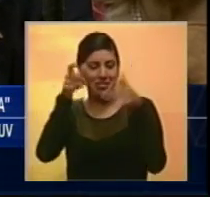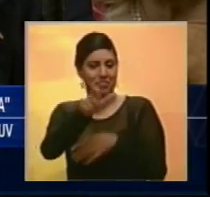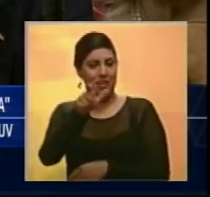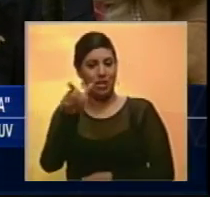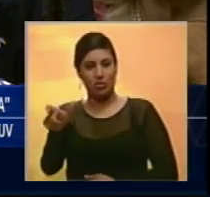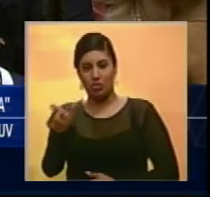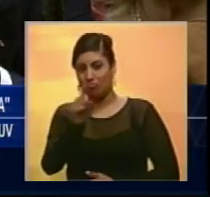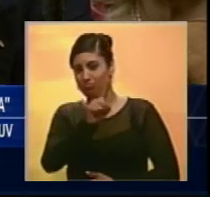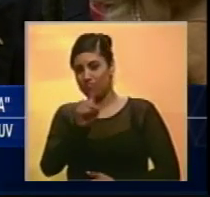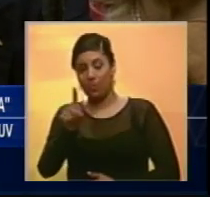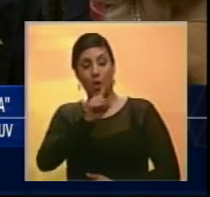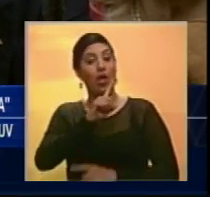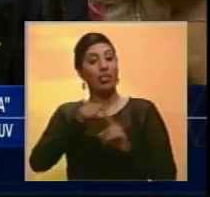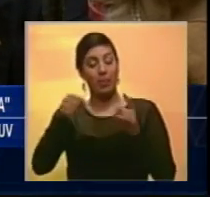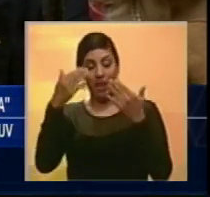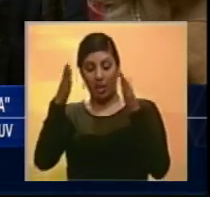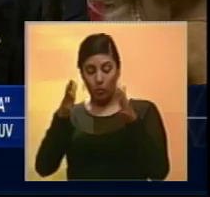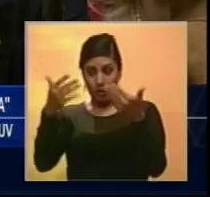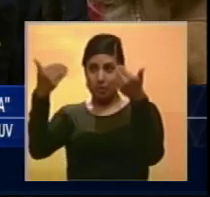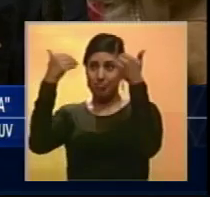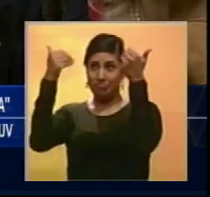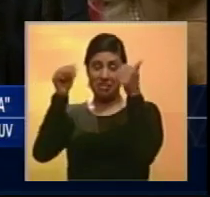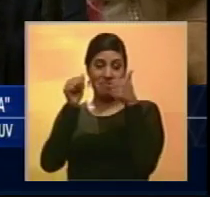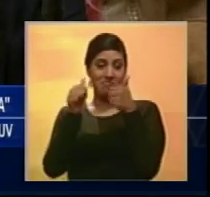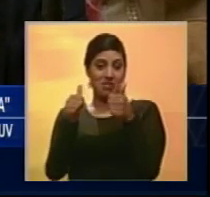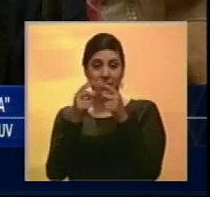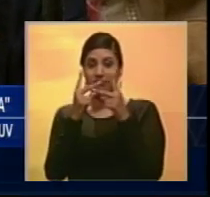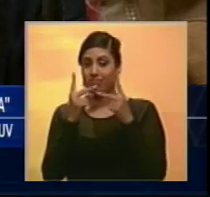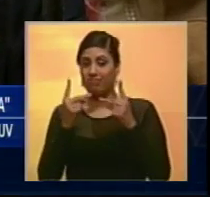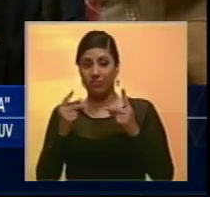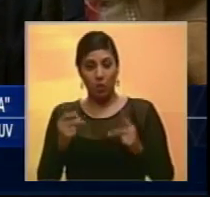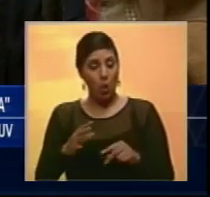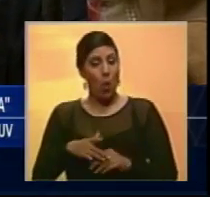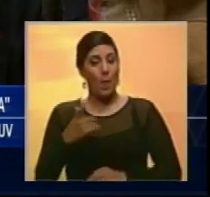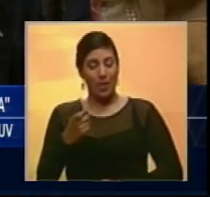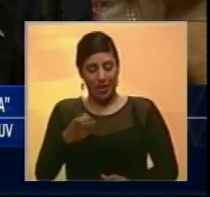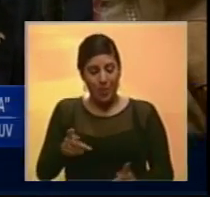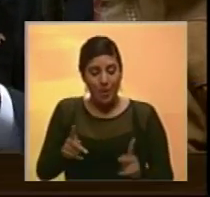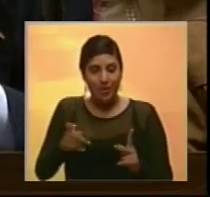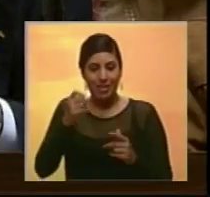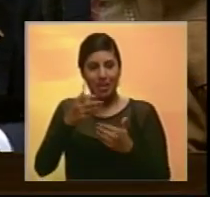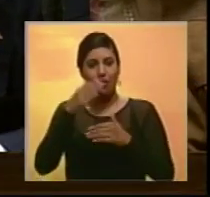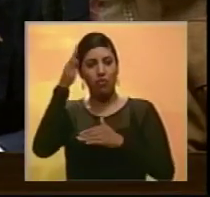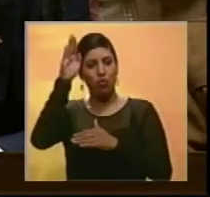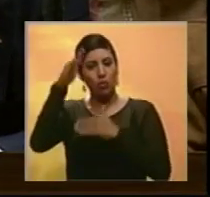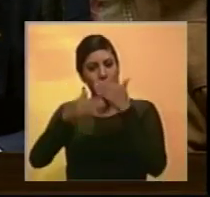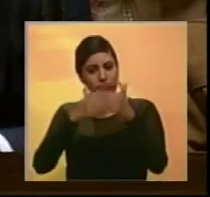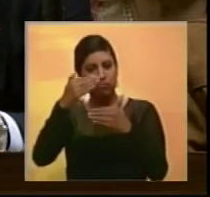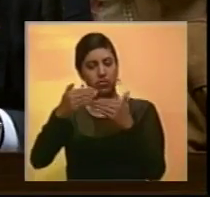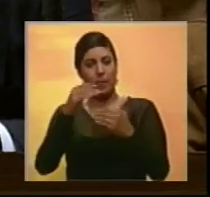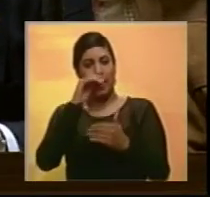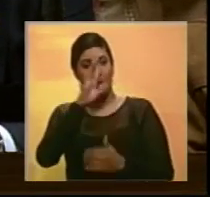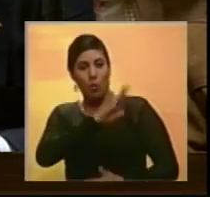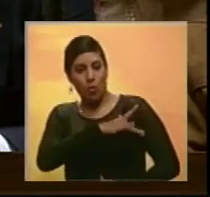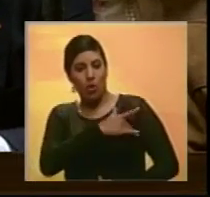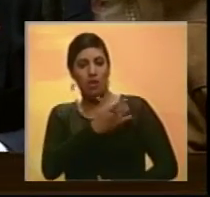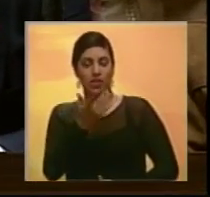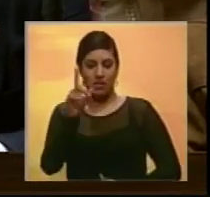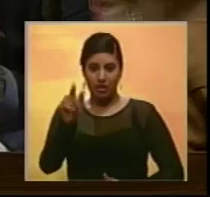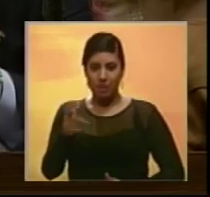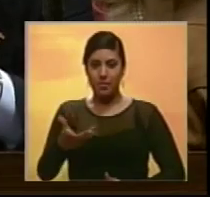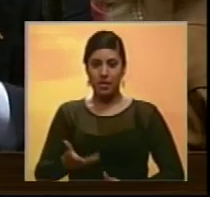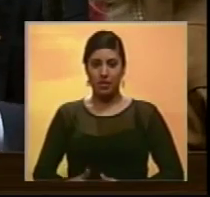a sus alumnos, ni los alumnos adquirirán las competencias necesarias que le permitan tener éxito en los grados superiores, incluyendo